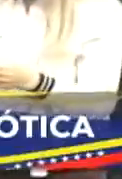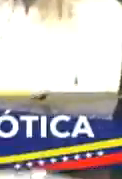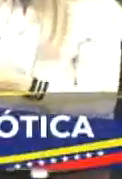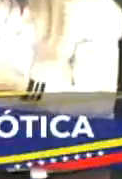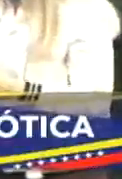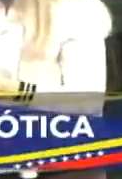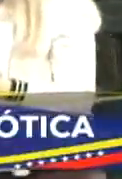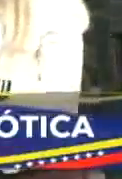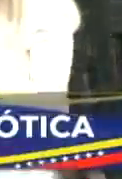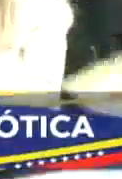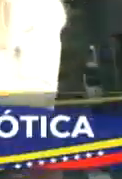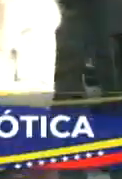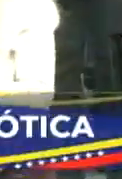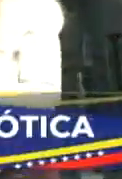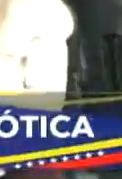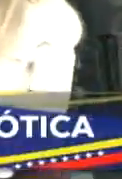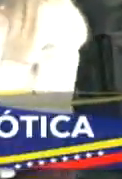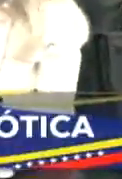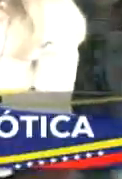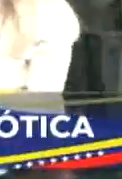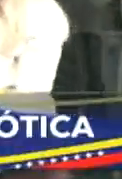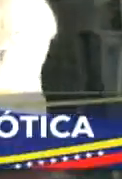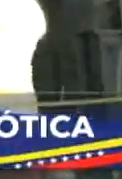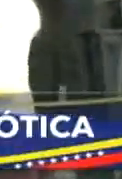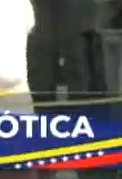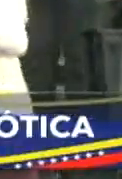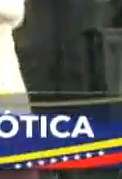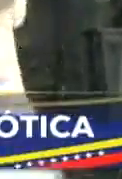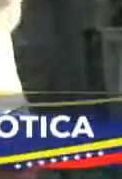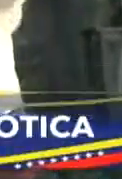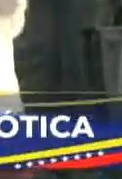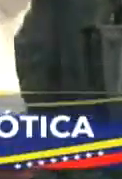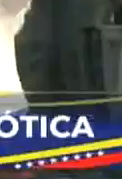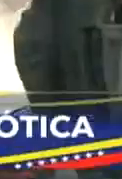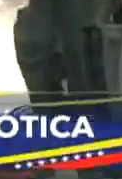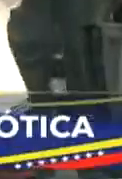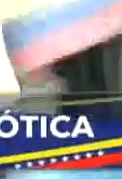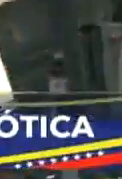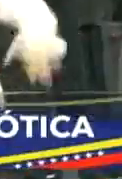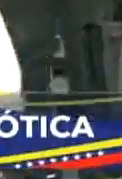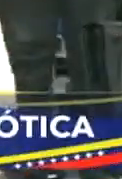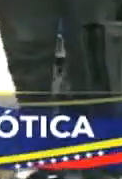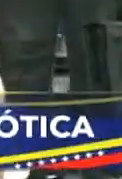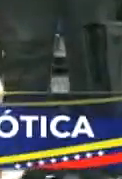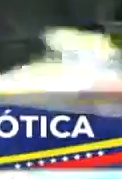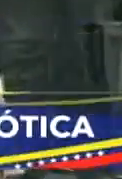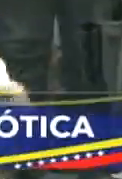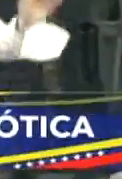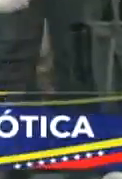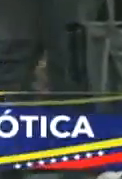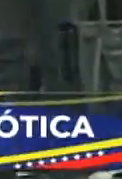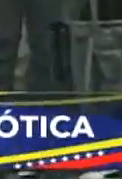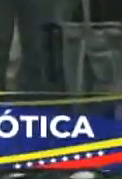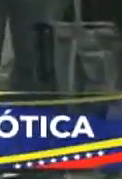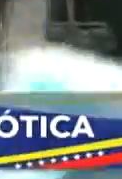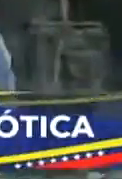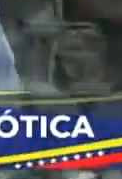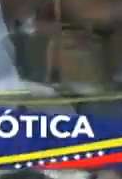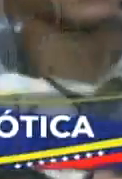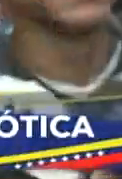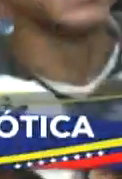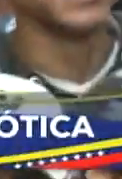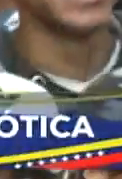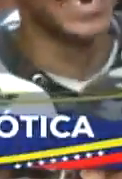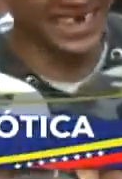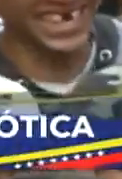las universidades, de los liceos, que se han hecho presentes hoy en esta gran jornada memorable para